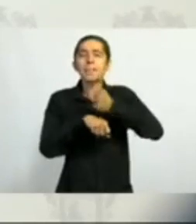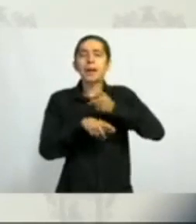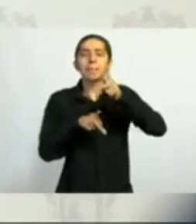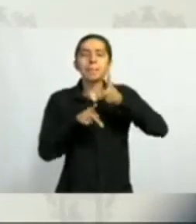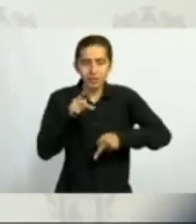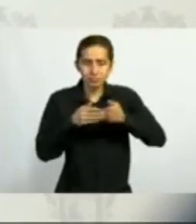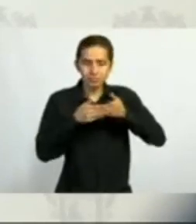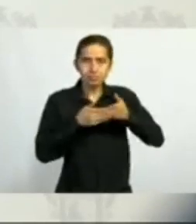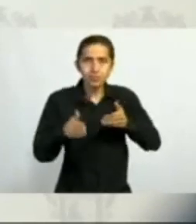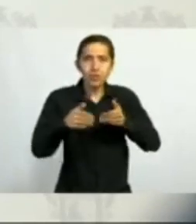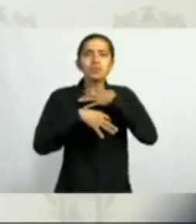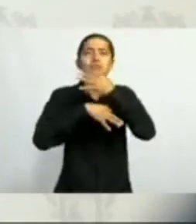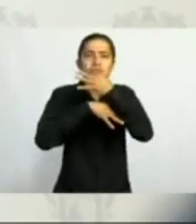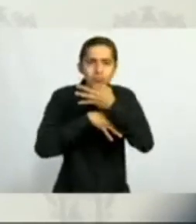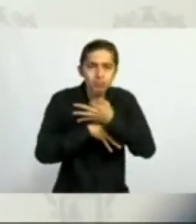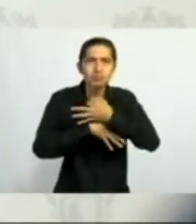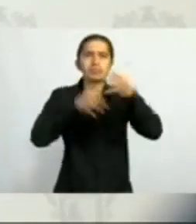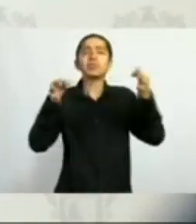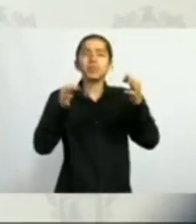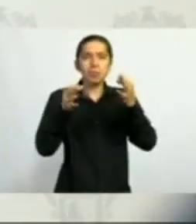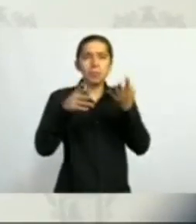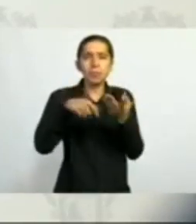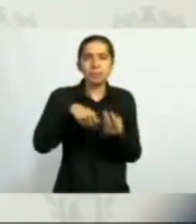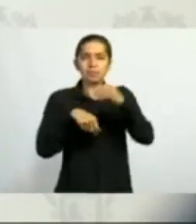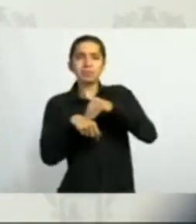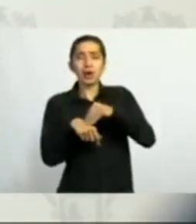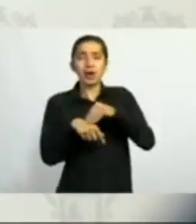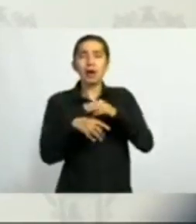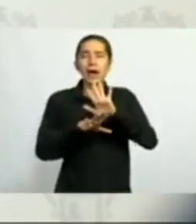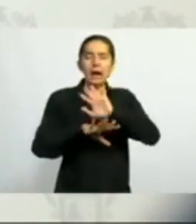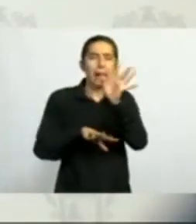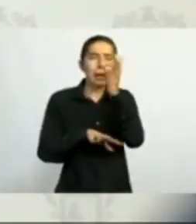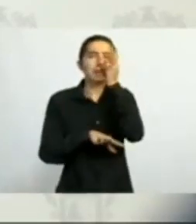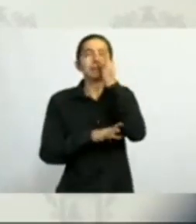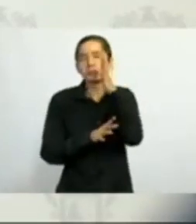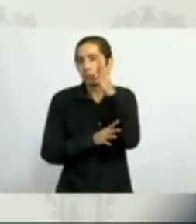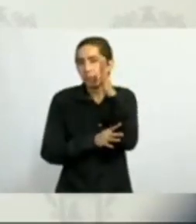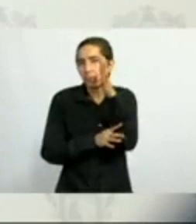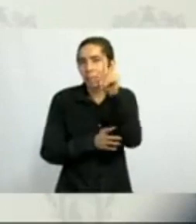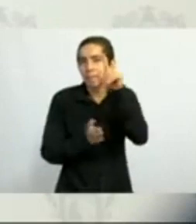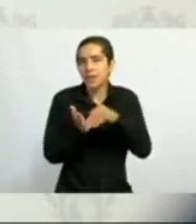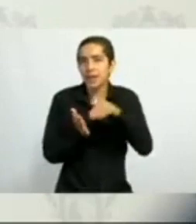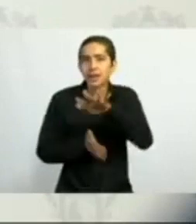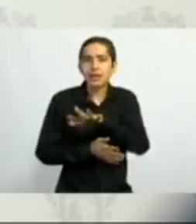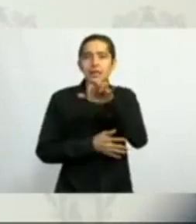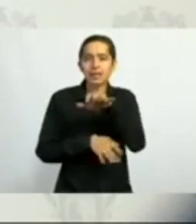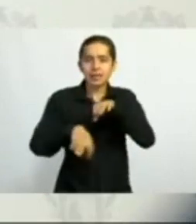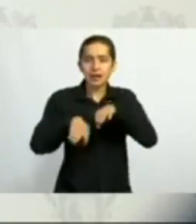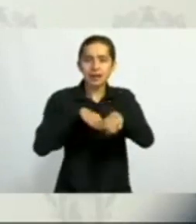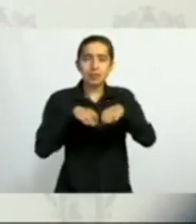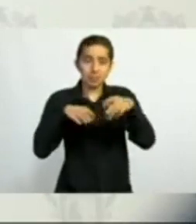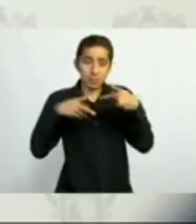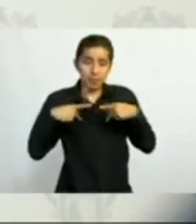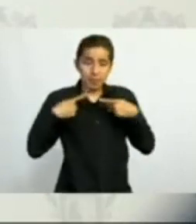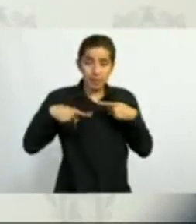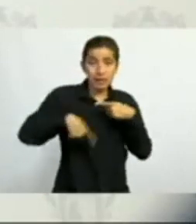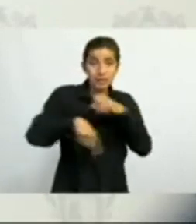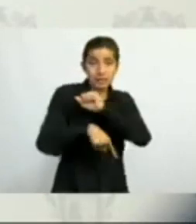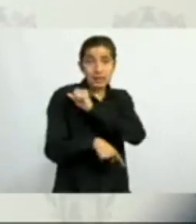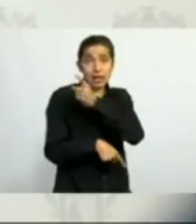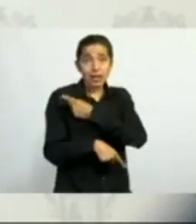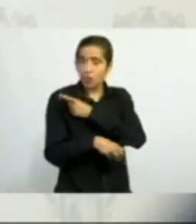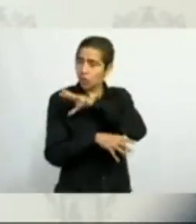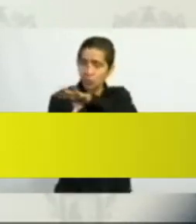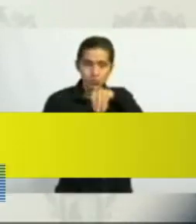anuncia la homologación salarial de casi mil 500 trabajadores de la salud